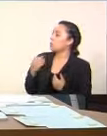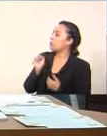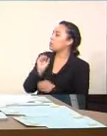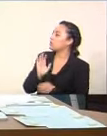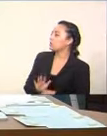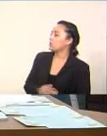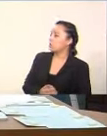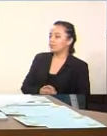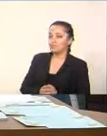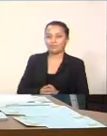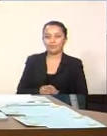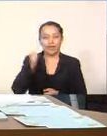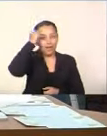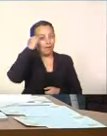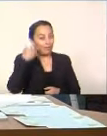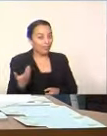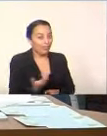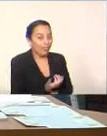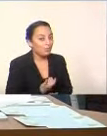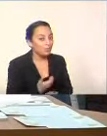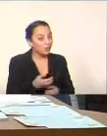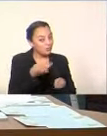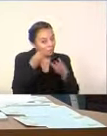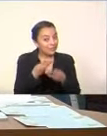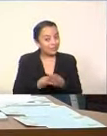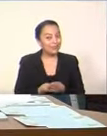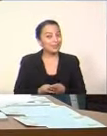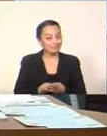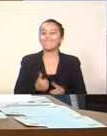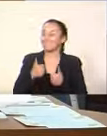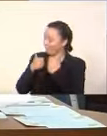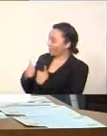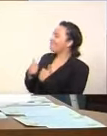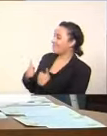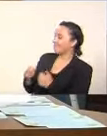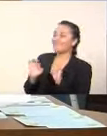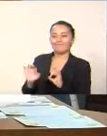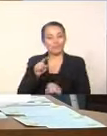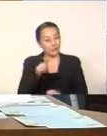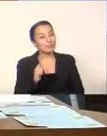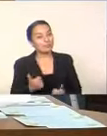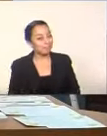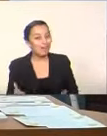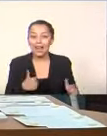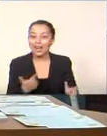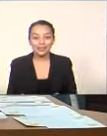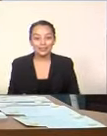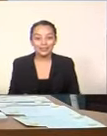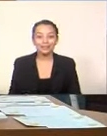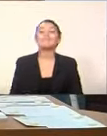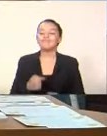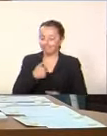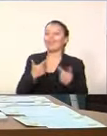tal aprendemos juntos matemática? Eso me parece muy bien. Aprenderemos juntos matemática. ¿Ustedes están listos ya? ¡Lista! Bueno, Alejandra, ¿tú estás lista? Lista.